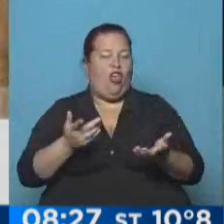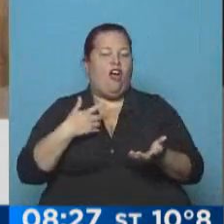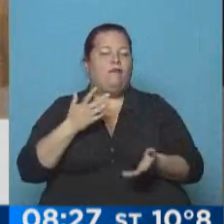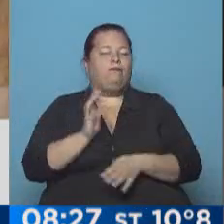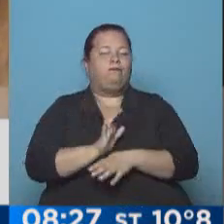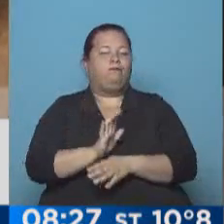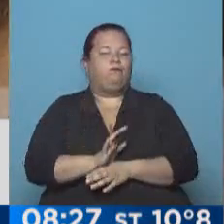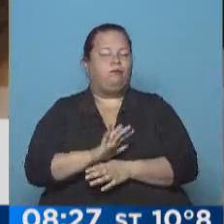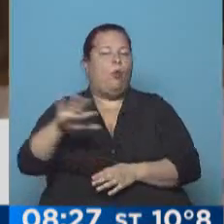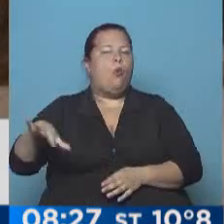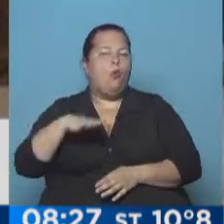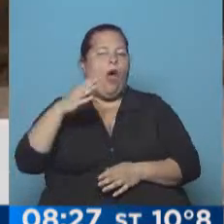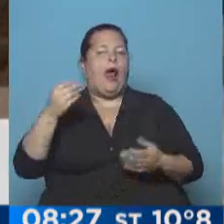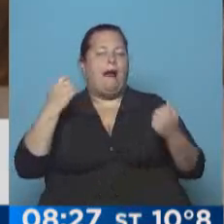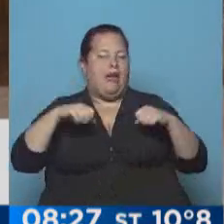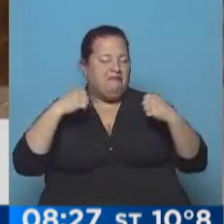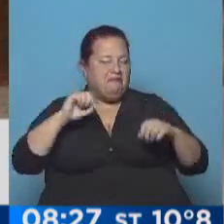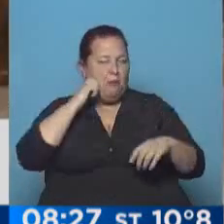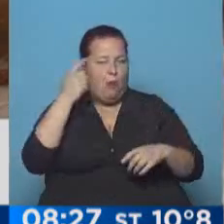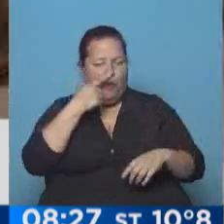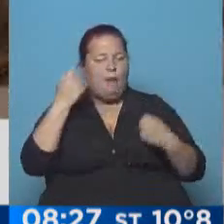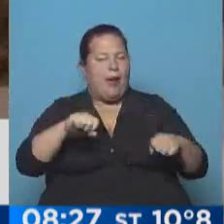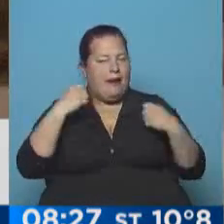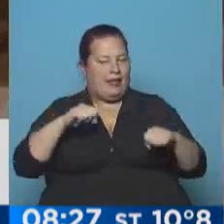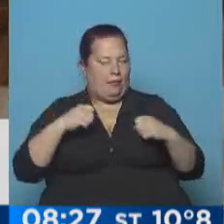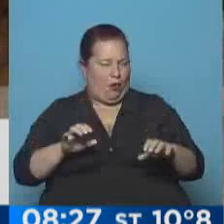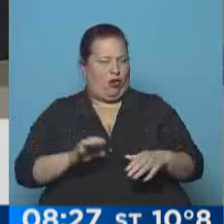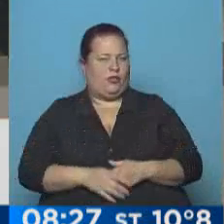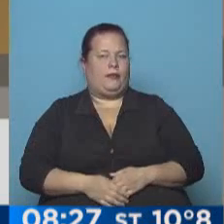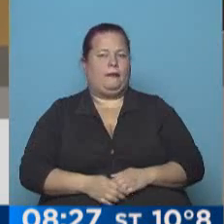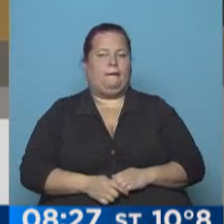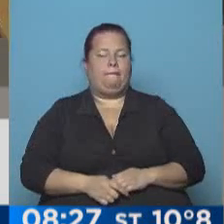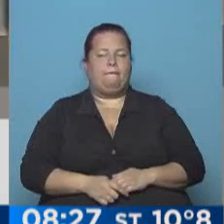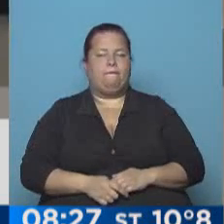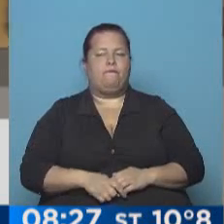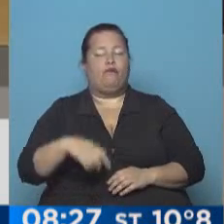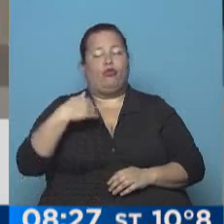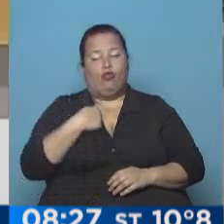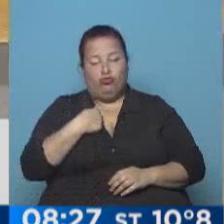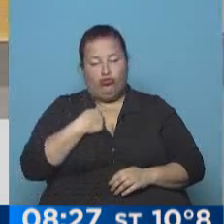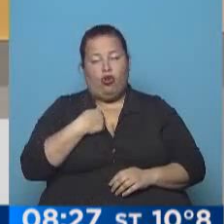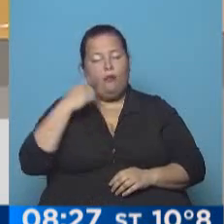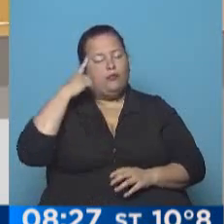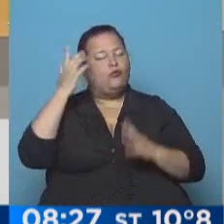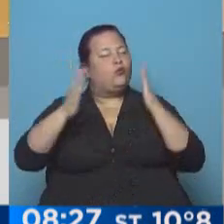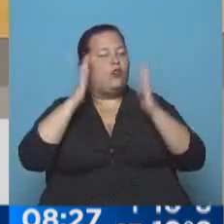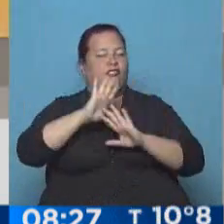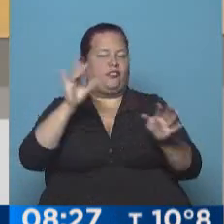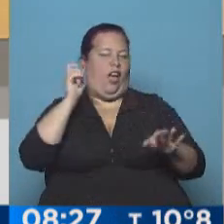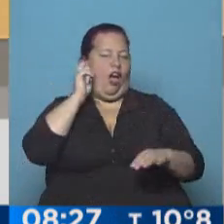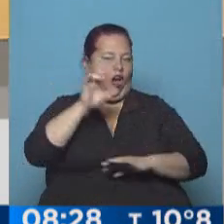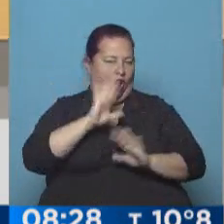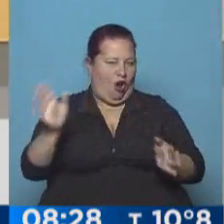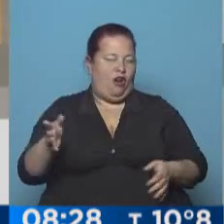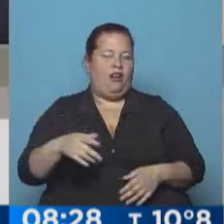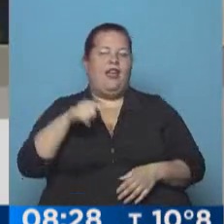ser un lugar de recreación muy importante y también de práctica del deporte. Yo creo que es un sueño cumplido, que